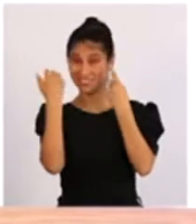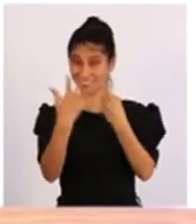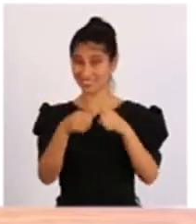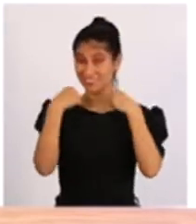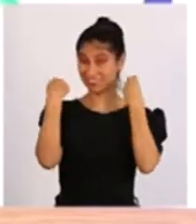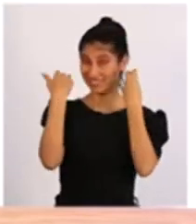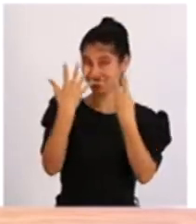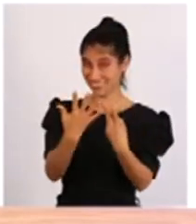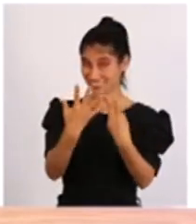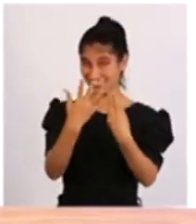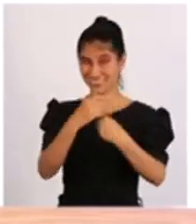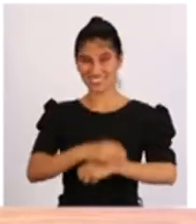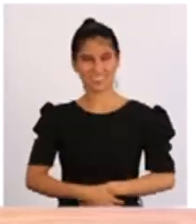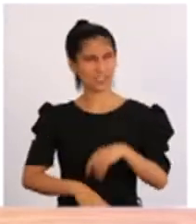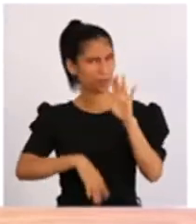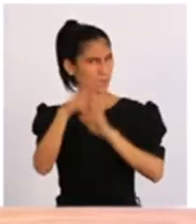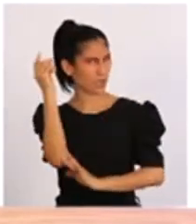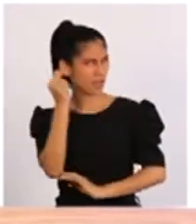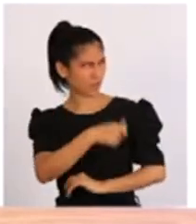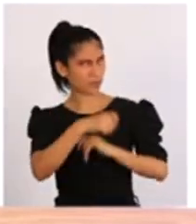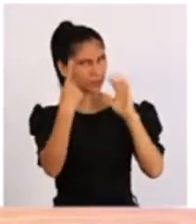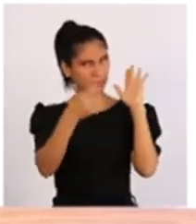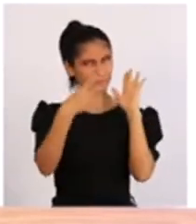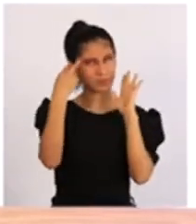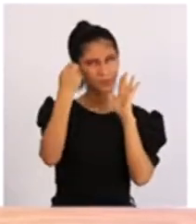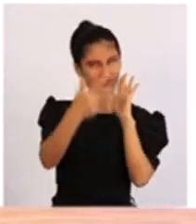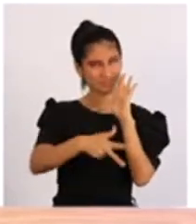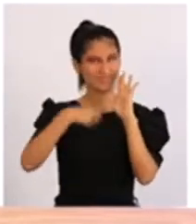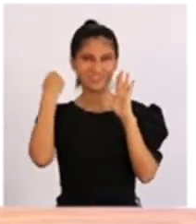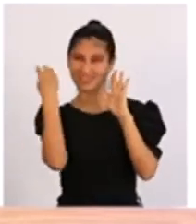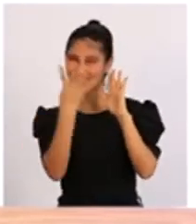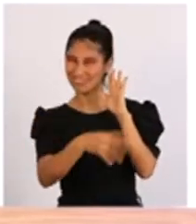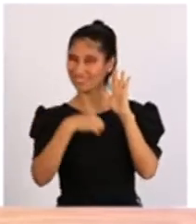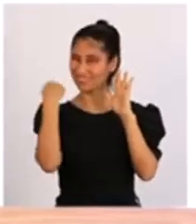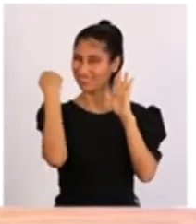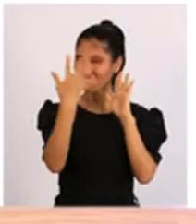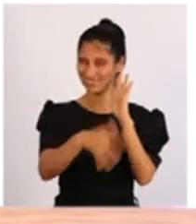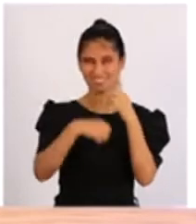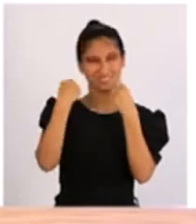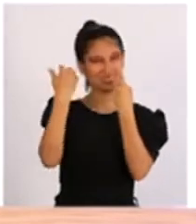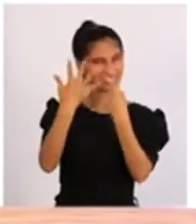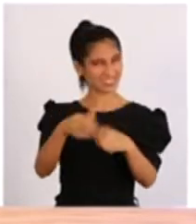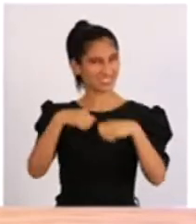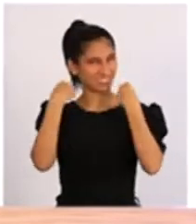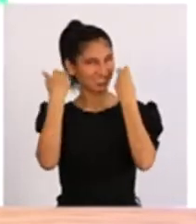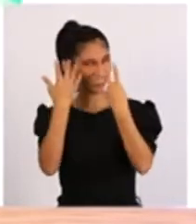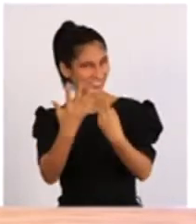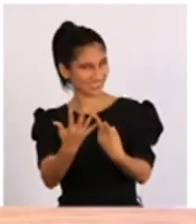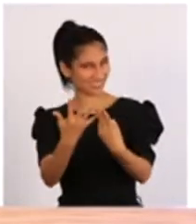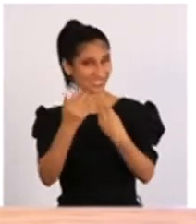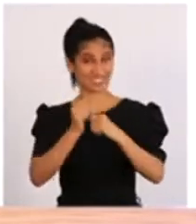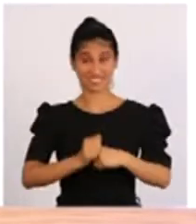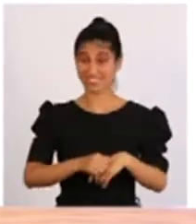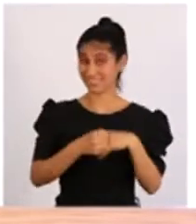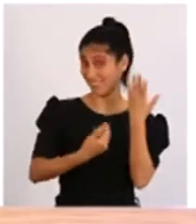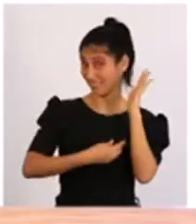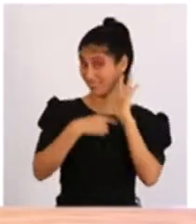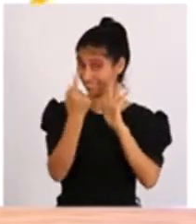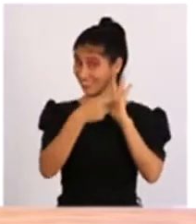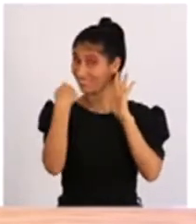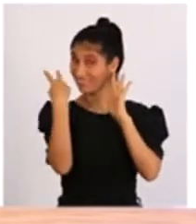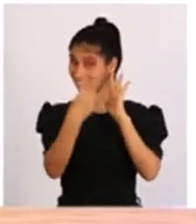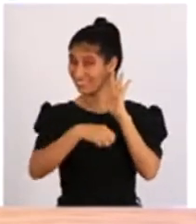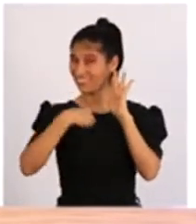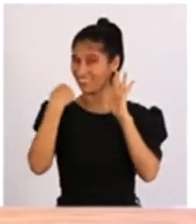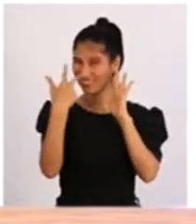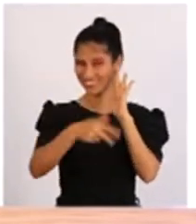5, 6 y 7. Más rápido. 1, 2, 3, 4, 5, 6 y 7. Y